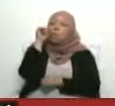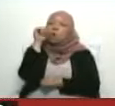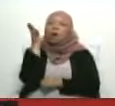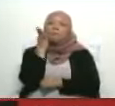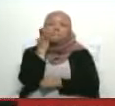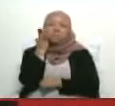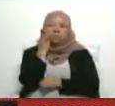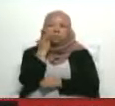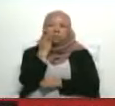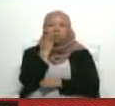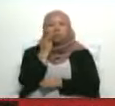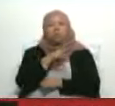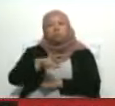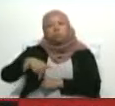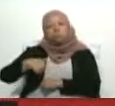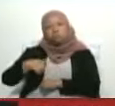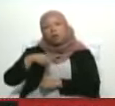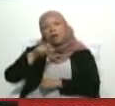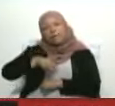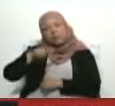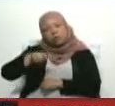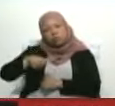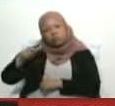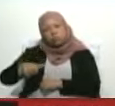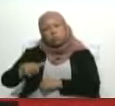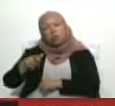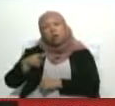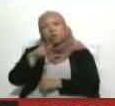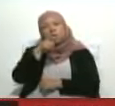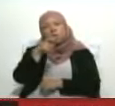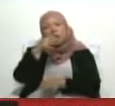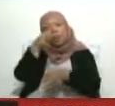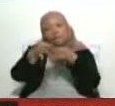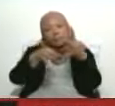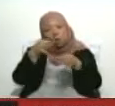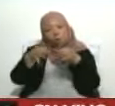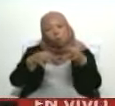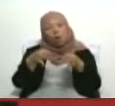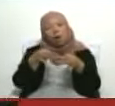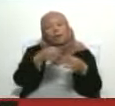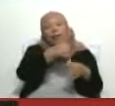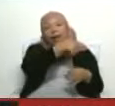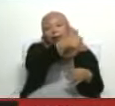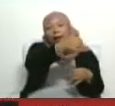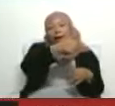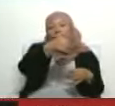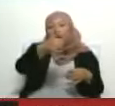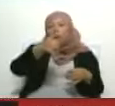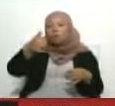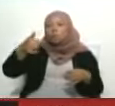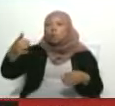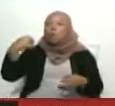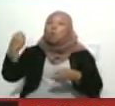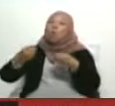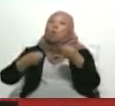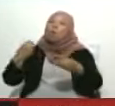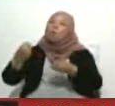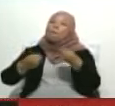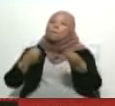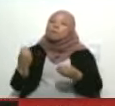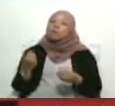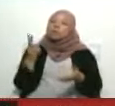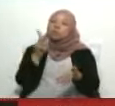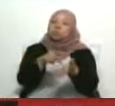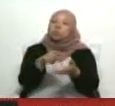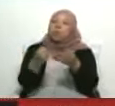casa. ¿Usted cree que esta gente, que aquí vamos a detallar uno a uno, la manera como han venido hilando a